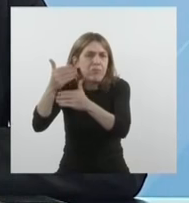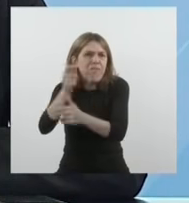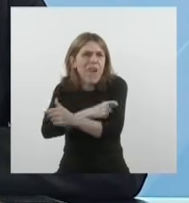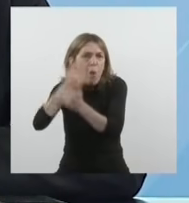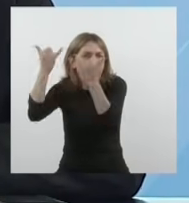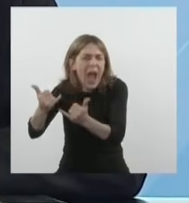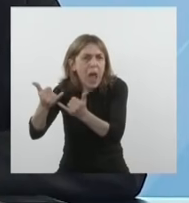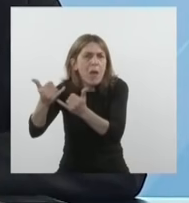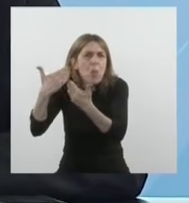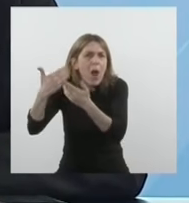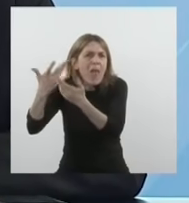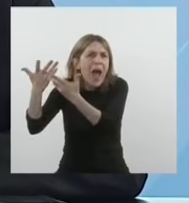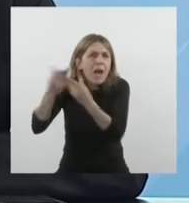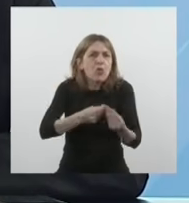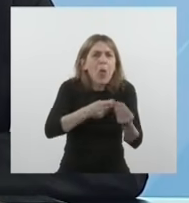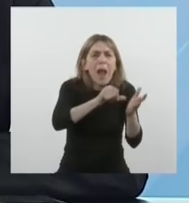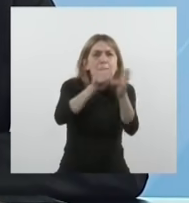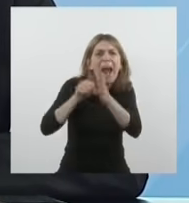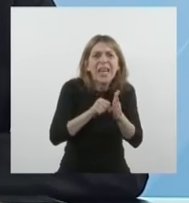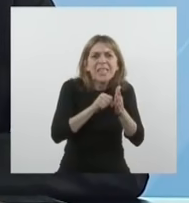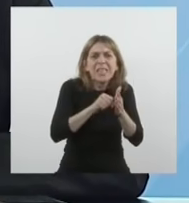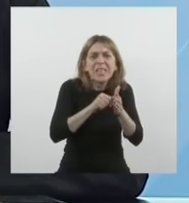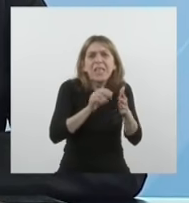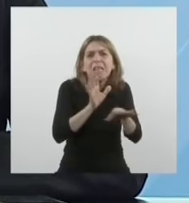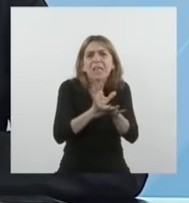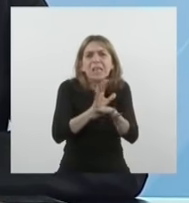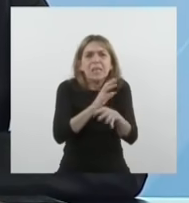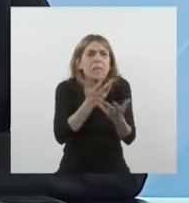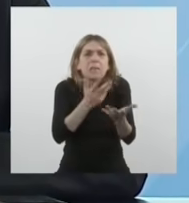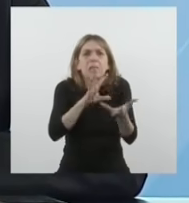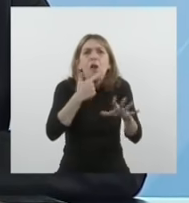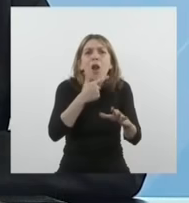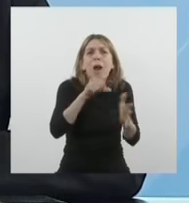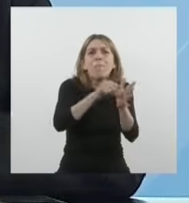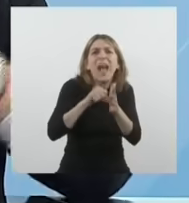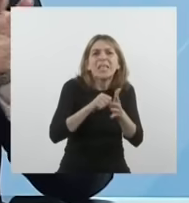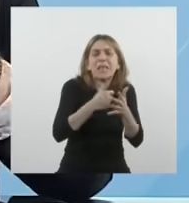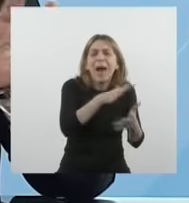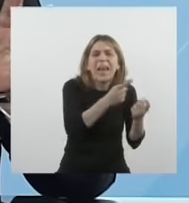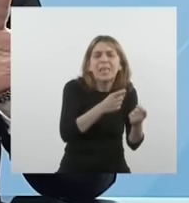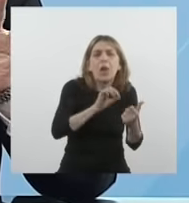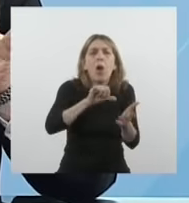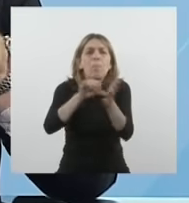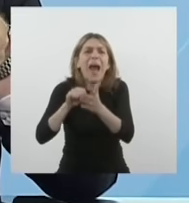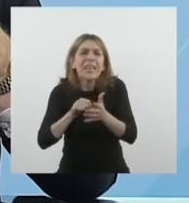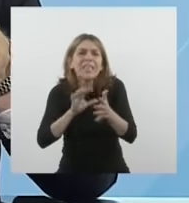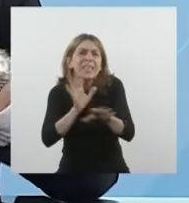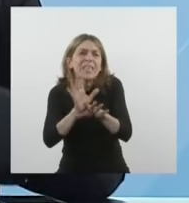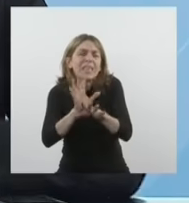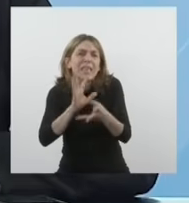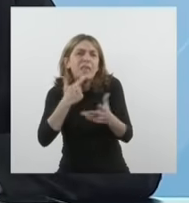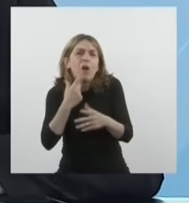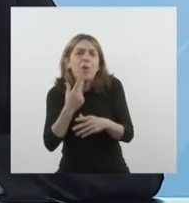necesitados los países de renta baja y los países como argentina de renta media solamente en los países de renta amiga se